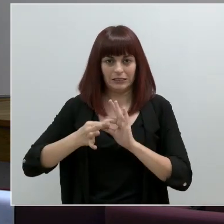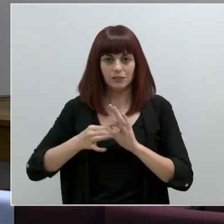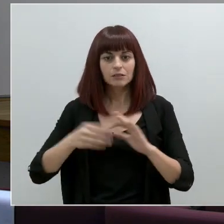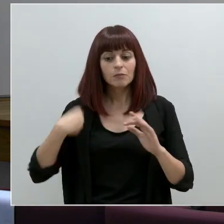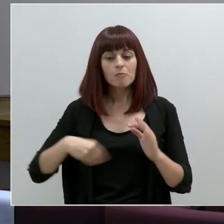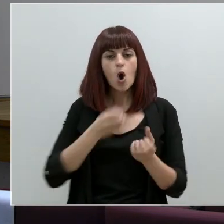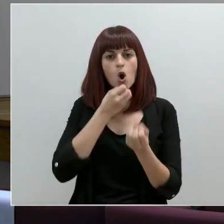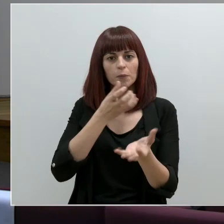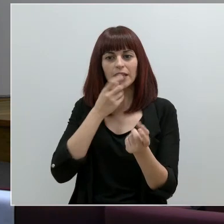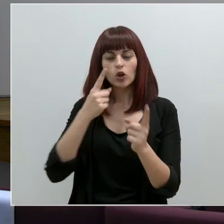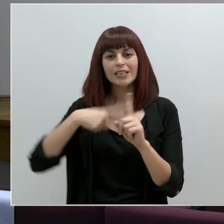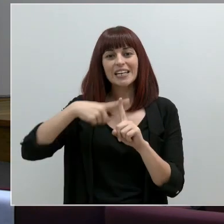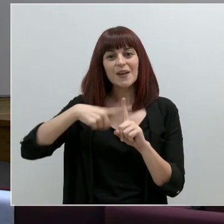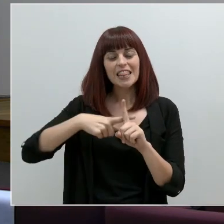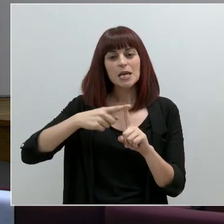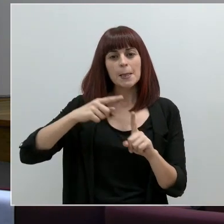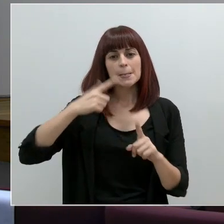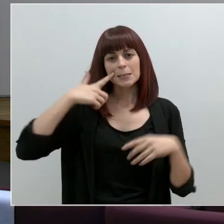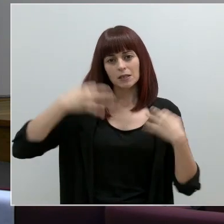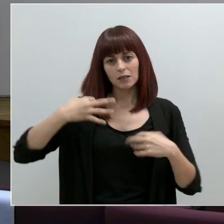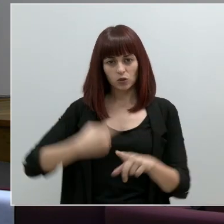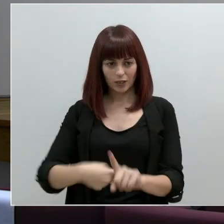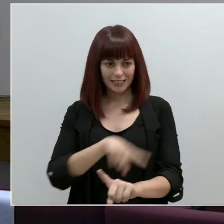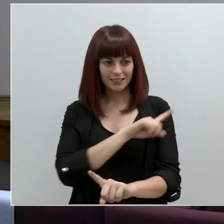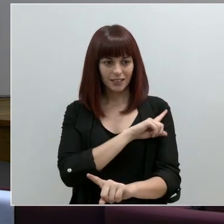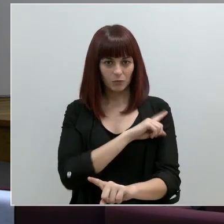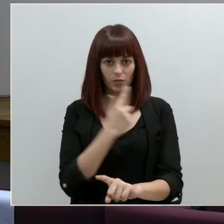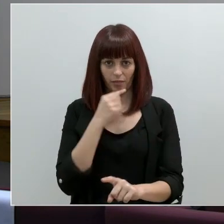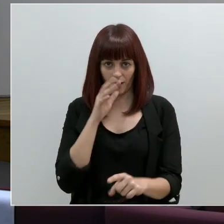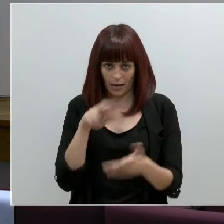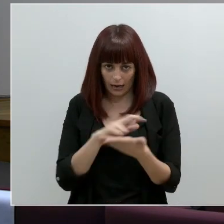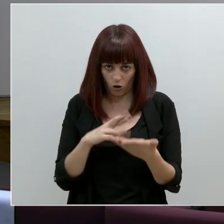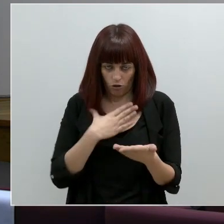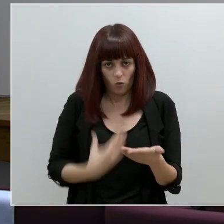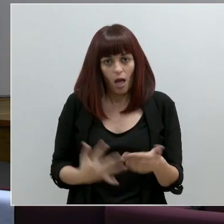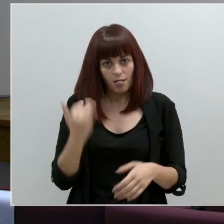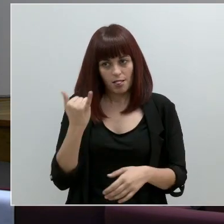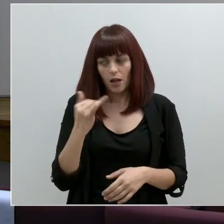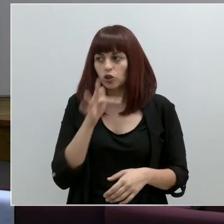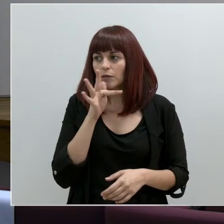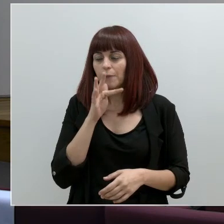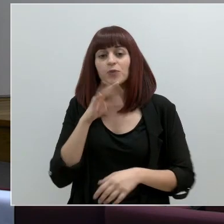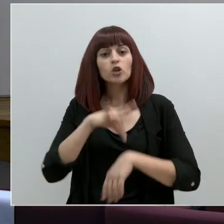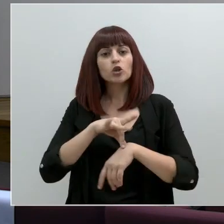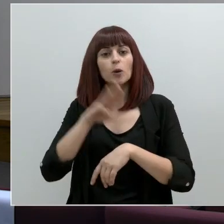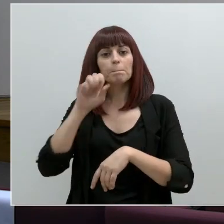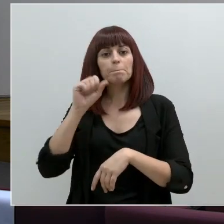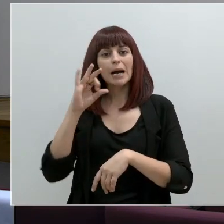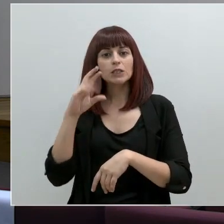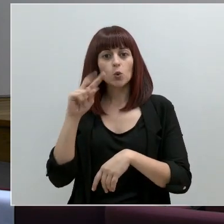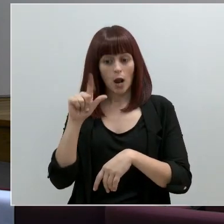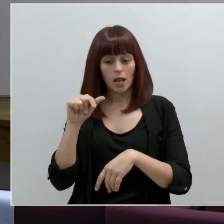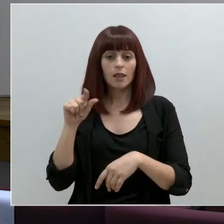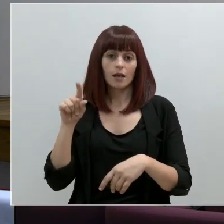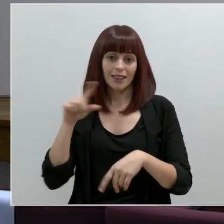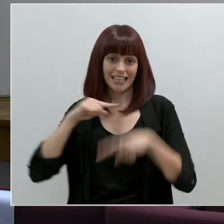sobre el nivel de riesgo extremo que aún se tiene en la región, el doctor Pascual Piñera, el jefe de urgencias del Reina